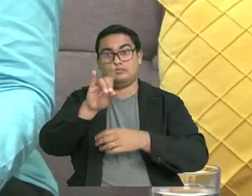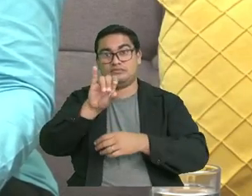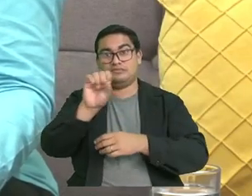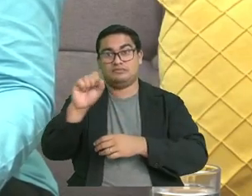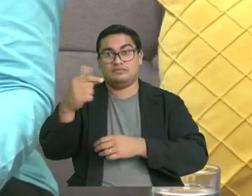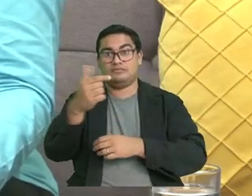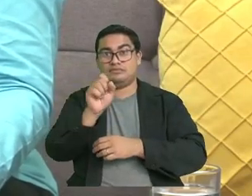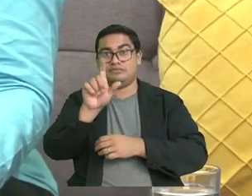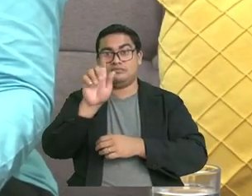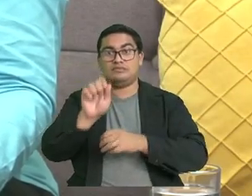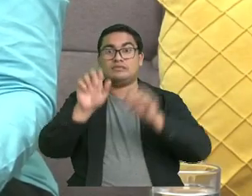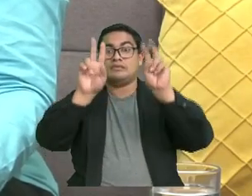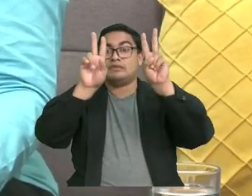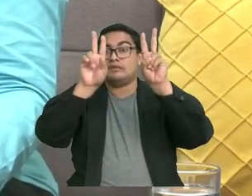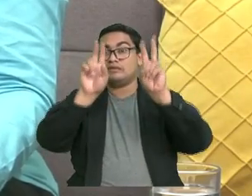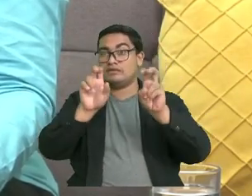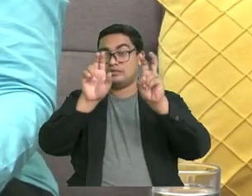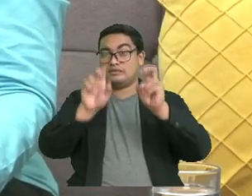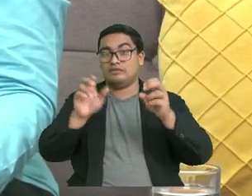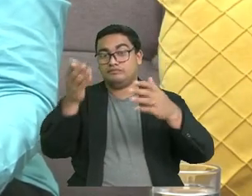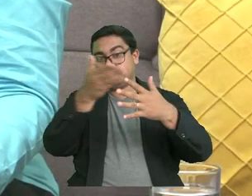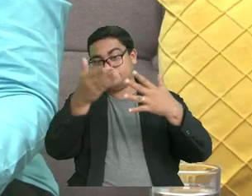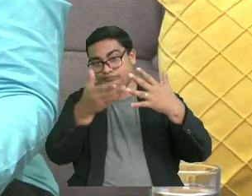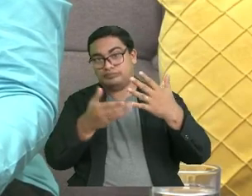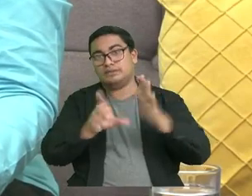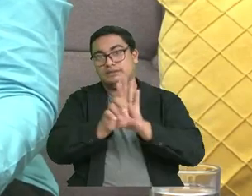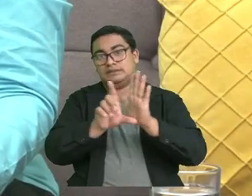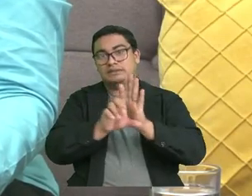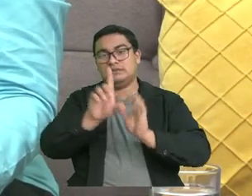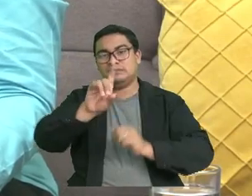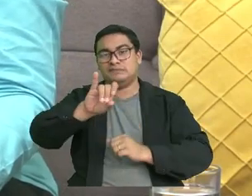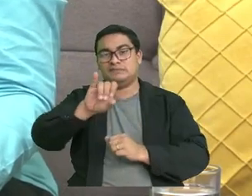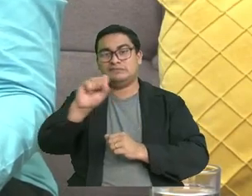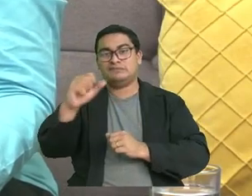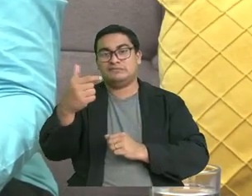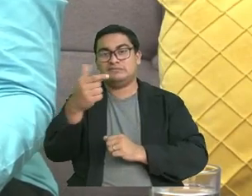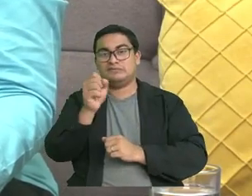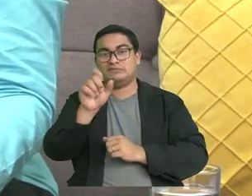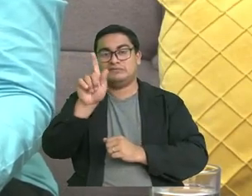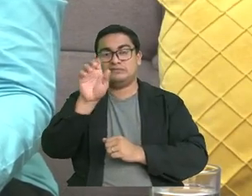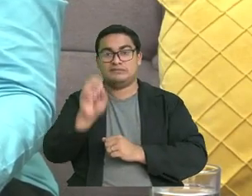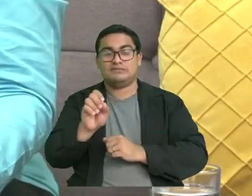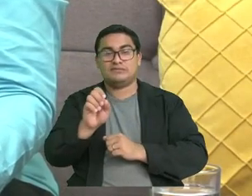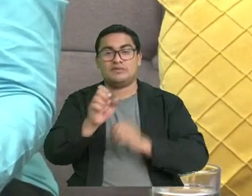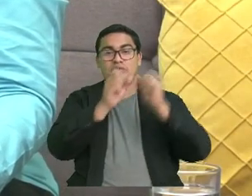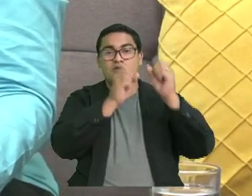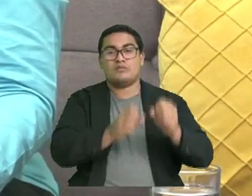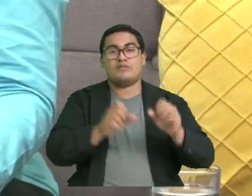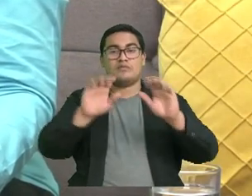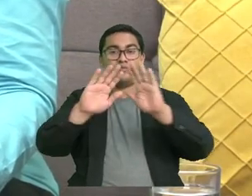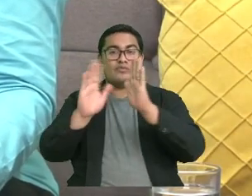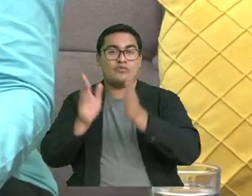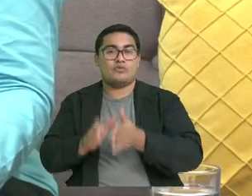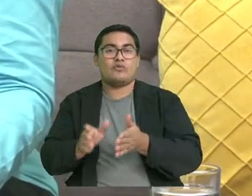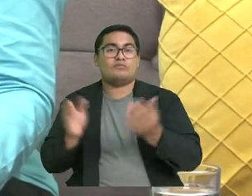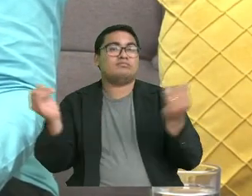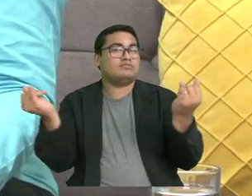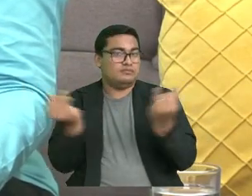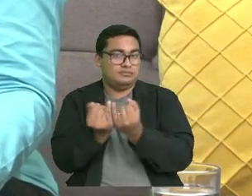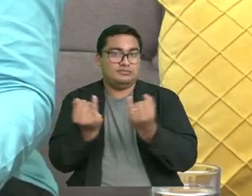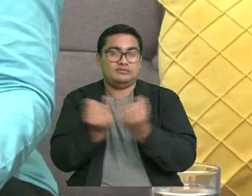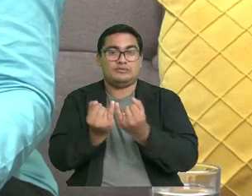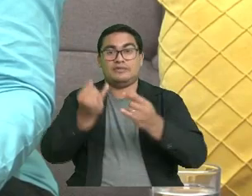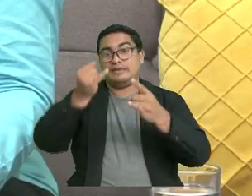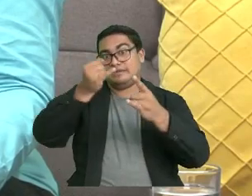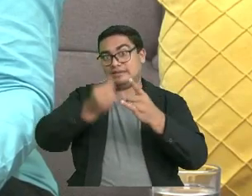de elaborar un digesto jurídico en materia de equidad de género. Independiente. Independiente, es